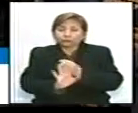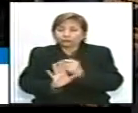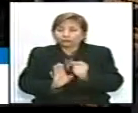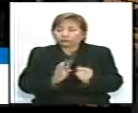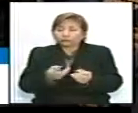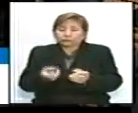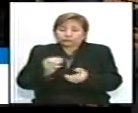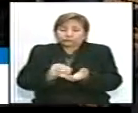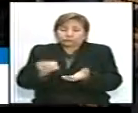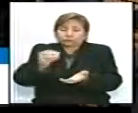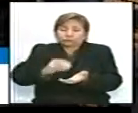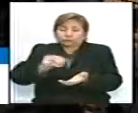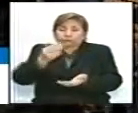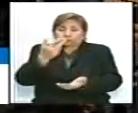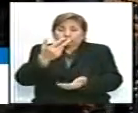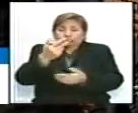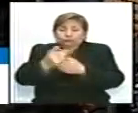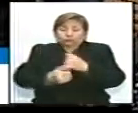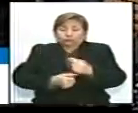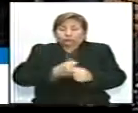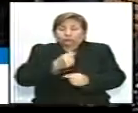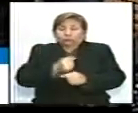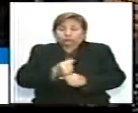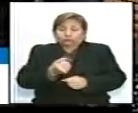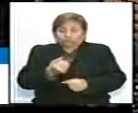venido incrementando en los últimos 3 años.